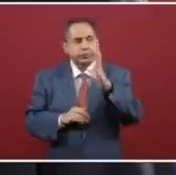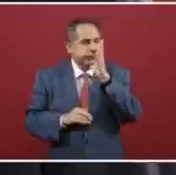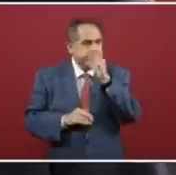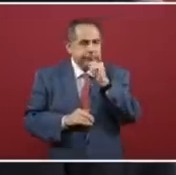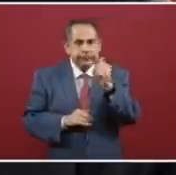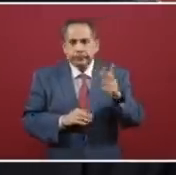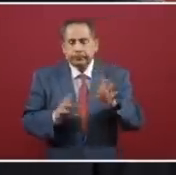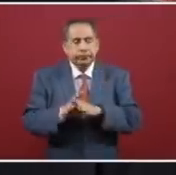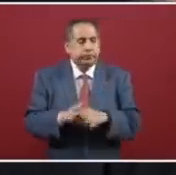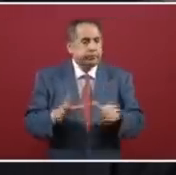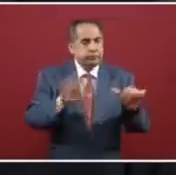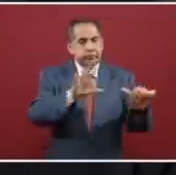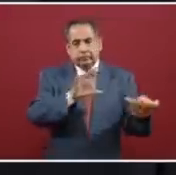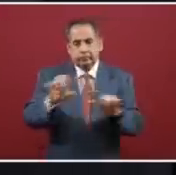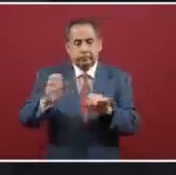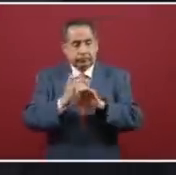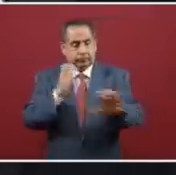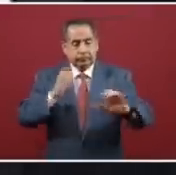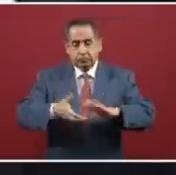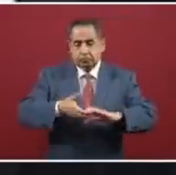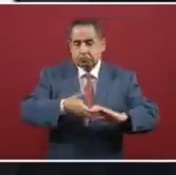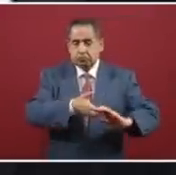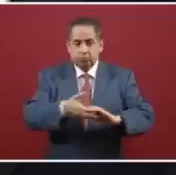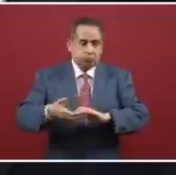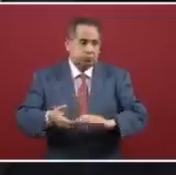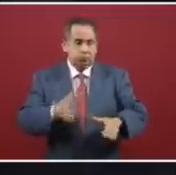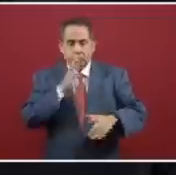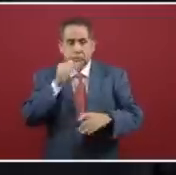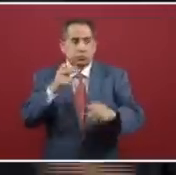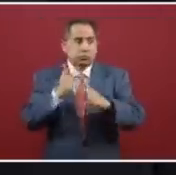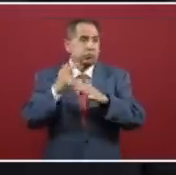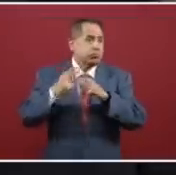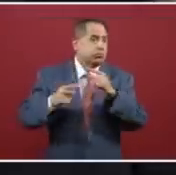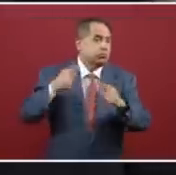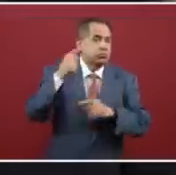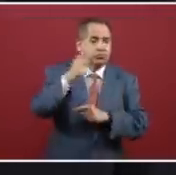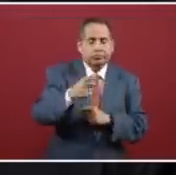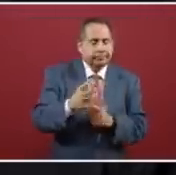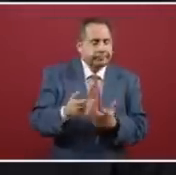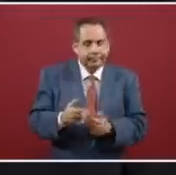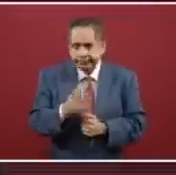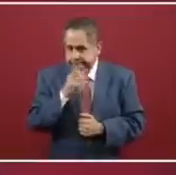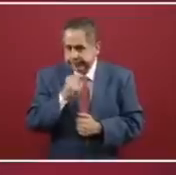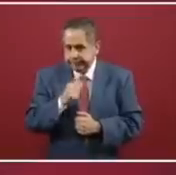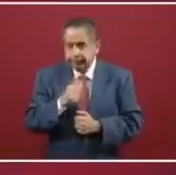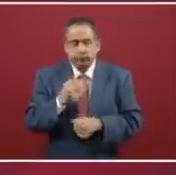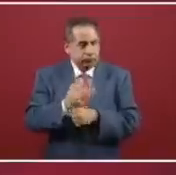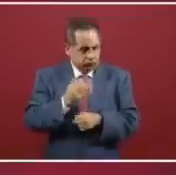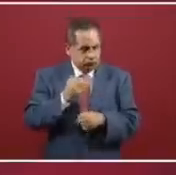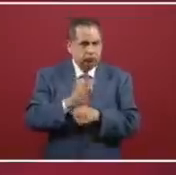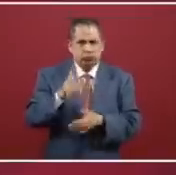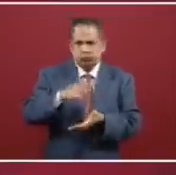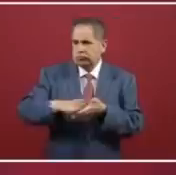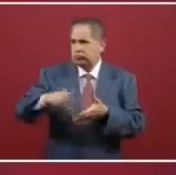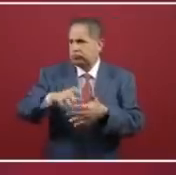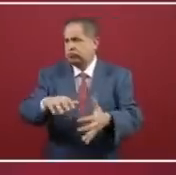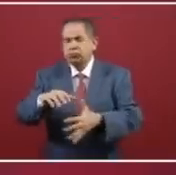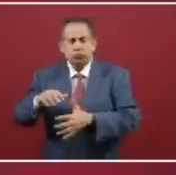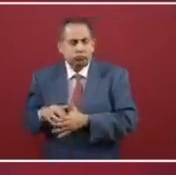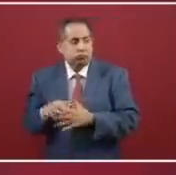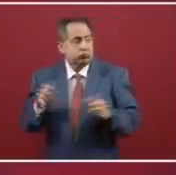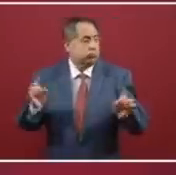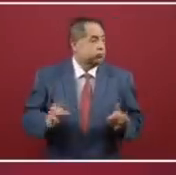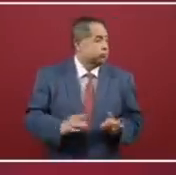las 600 pipas que ya tenemos y que nos da seguridad para que no haya ningún problema de